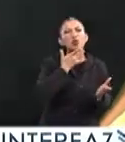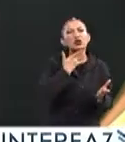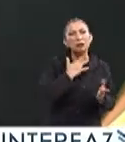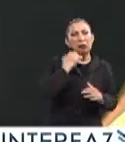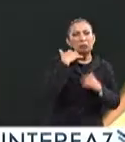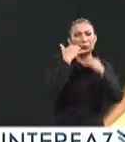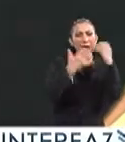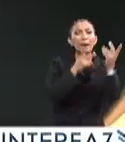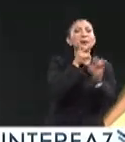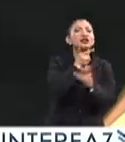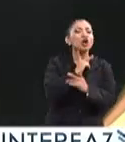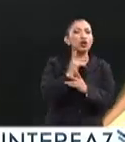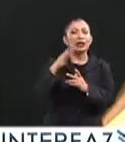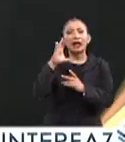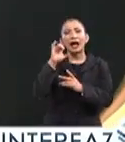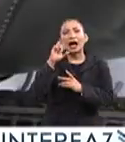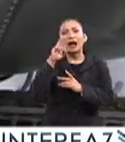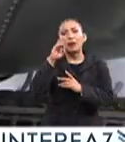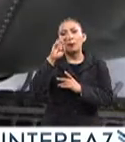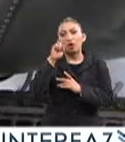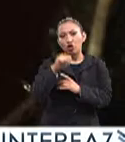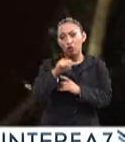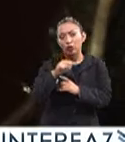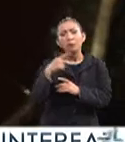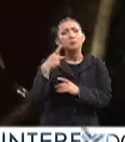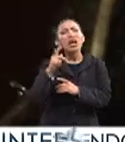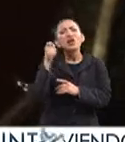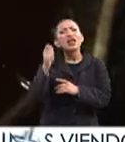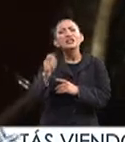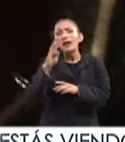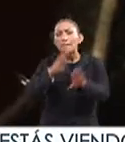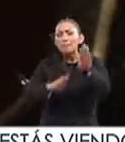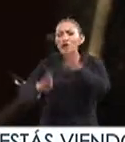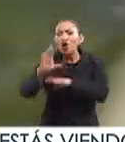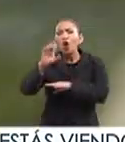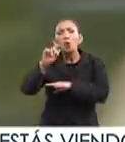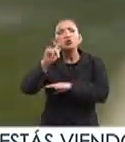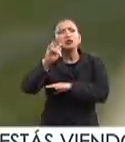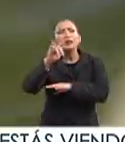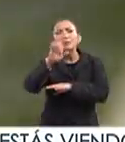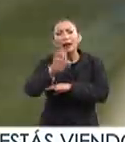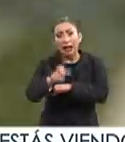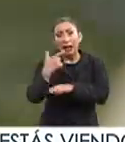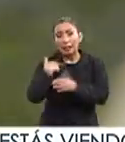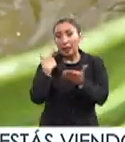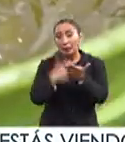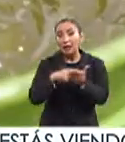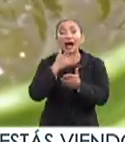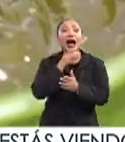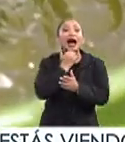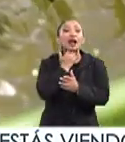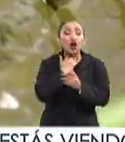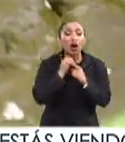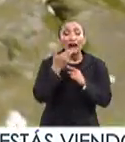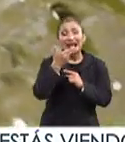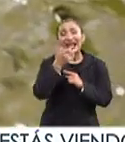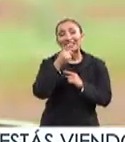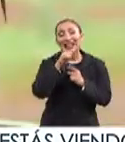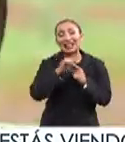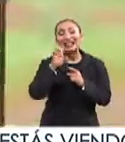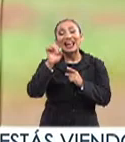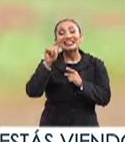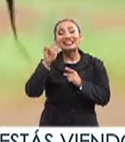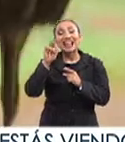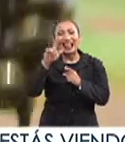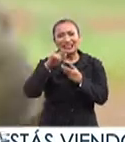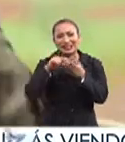fósiles como el petróleo y el carbón mineral. Pero, ¿qué es un biocombustible? Compuesto por alcoholes, éteres, ésteres y